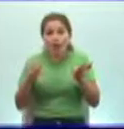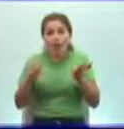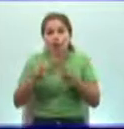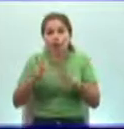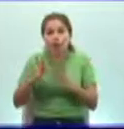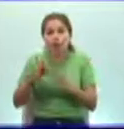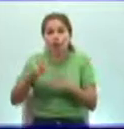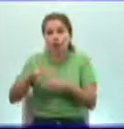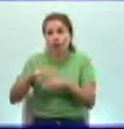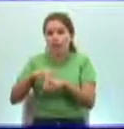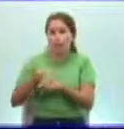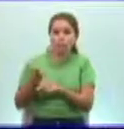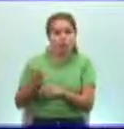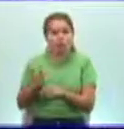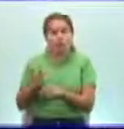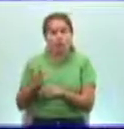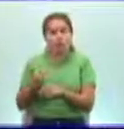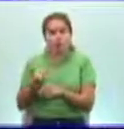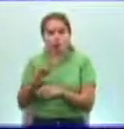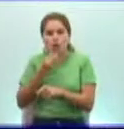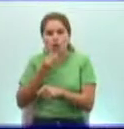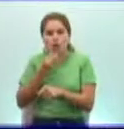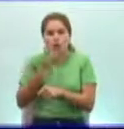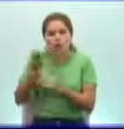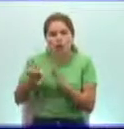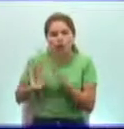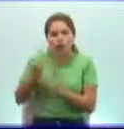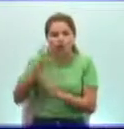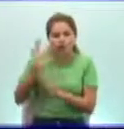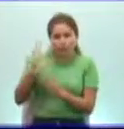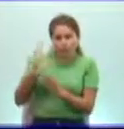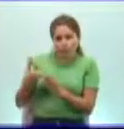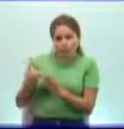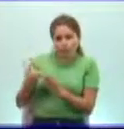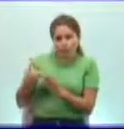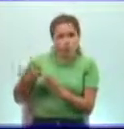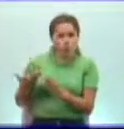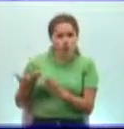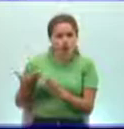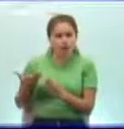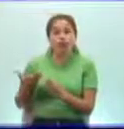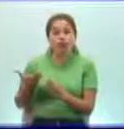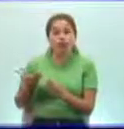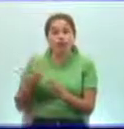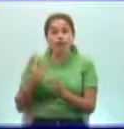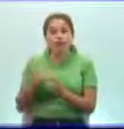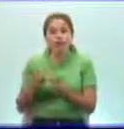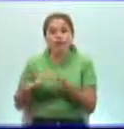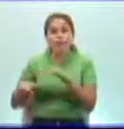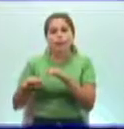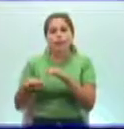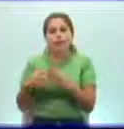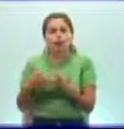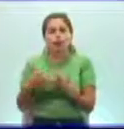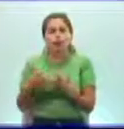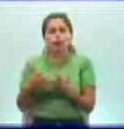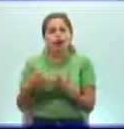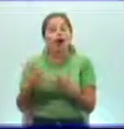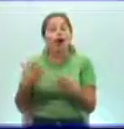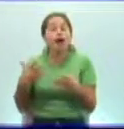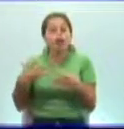tiempo determinada, si lo pudiésemos medir o los midiésemos nosotros, bueno, pues es a lo que se refiere o nos sirve como base para llegar